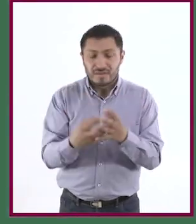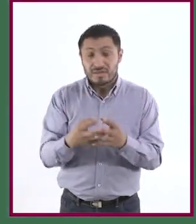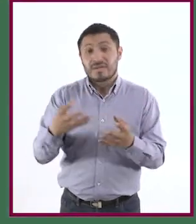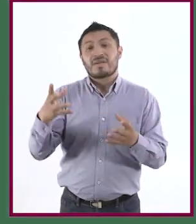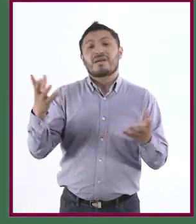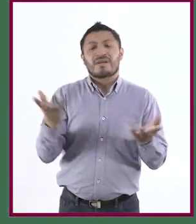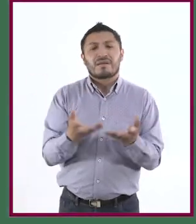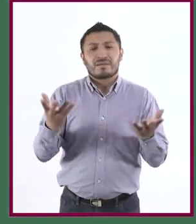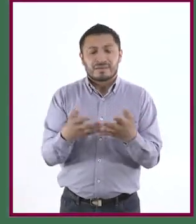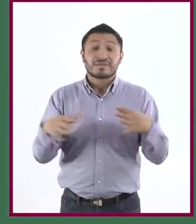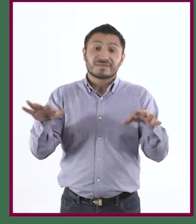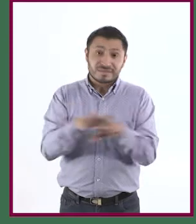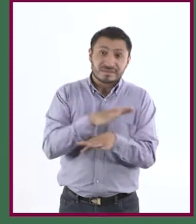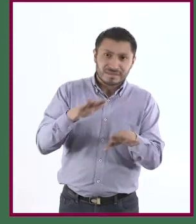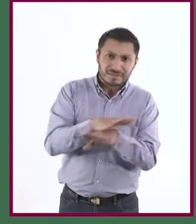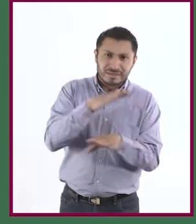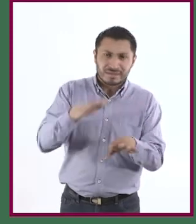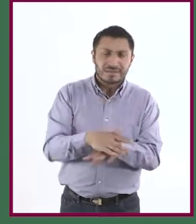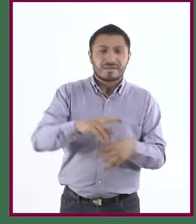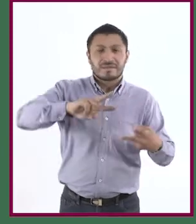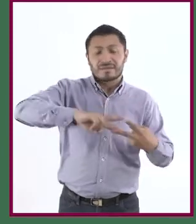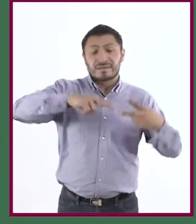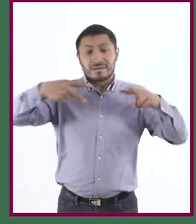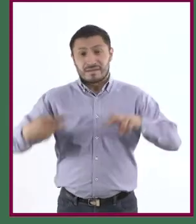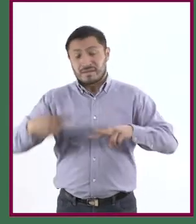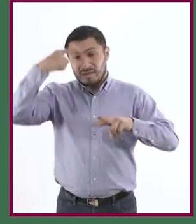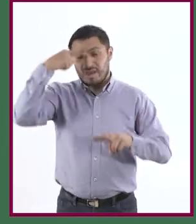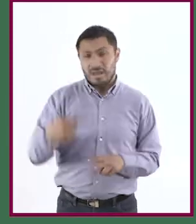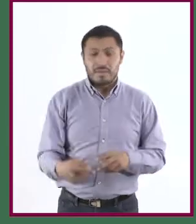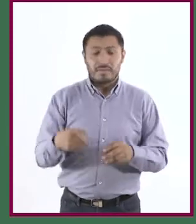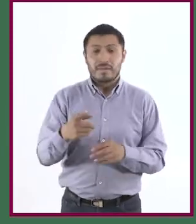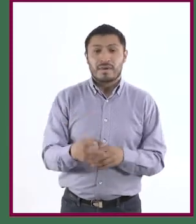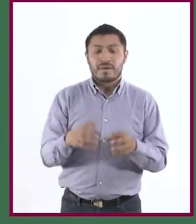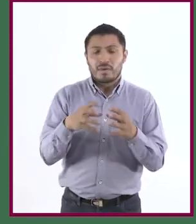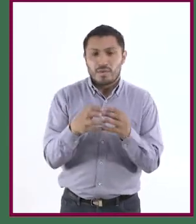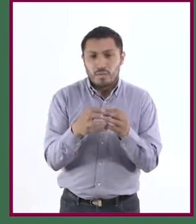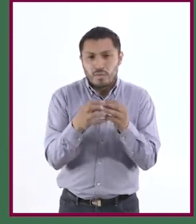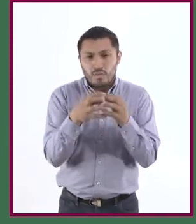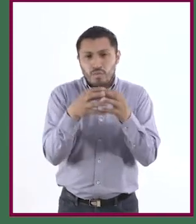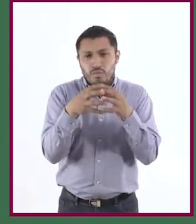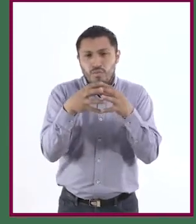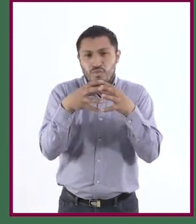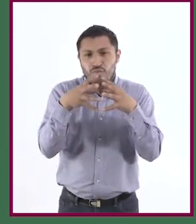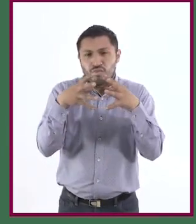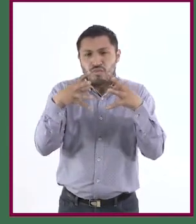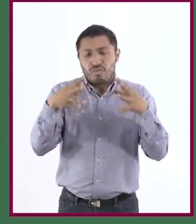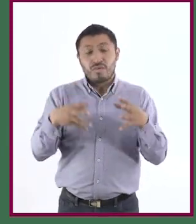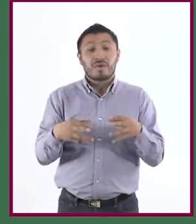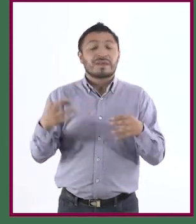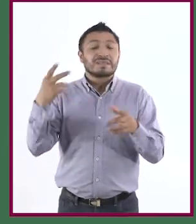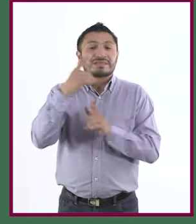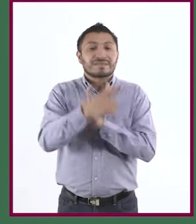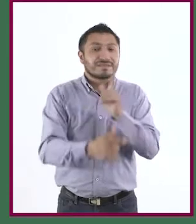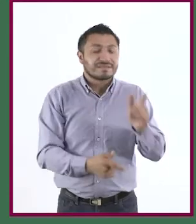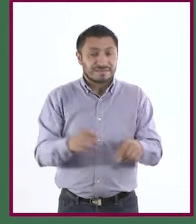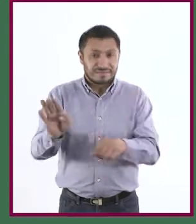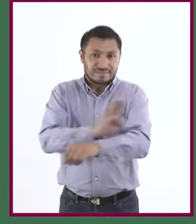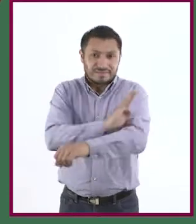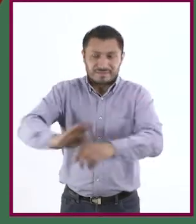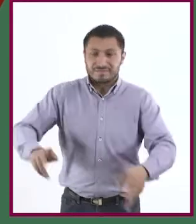se realizaron modificaciones genéticas para que el proceso de maduración corriera más lentamente, lo que beneficia